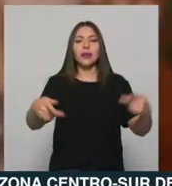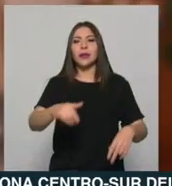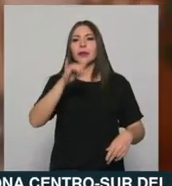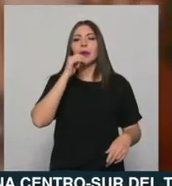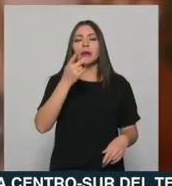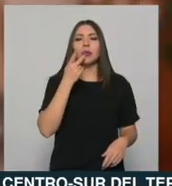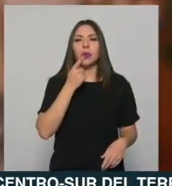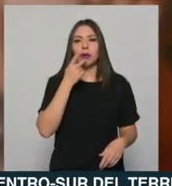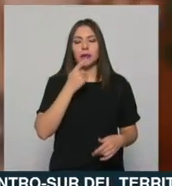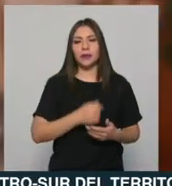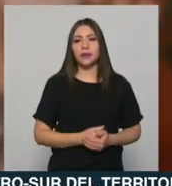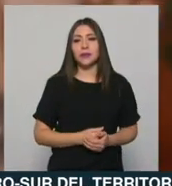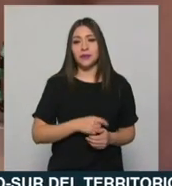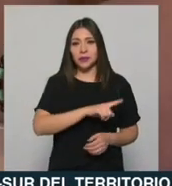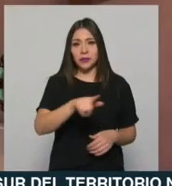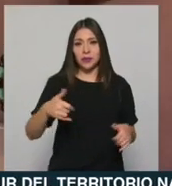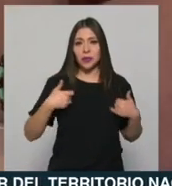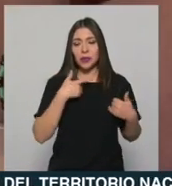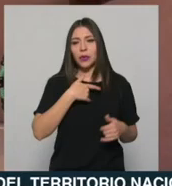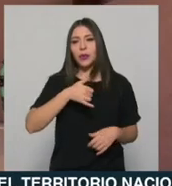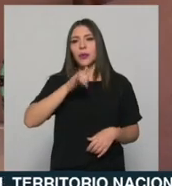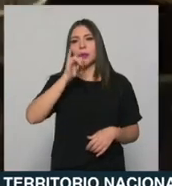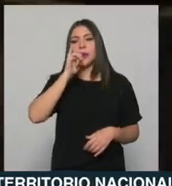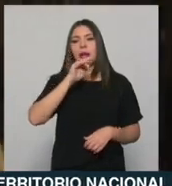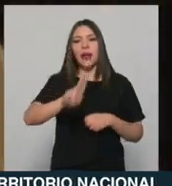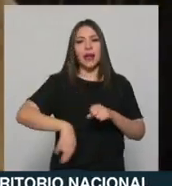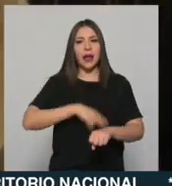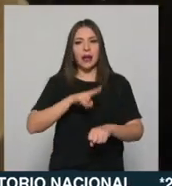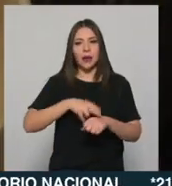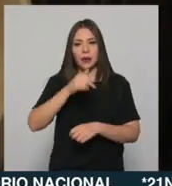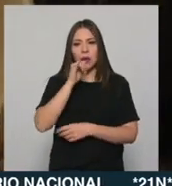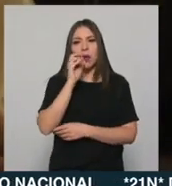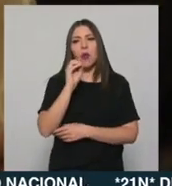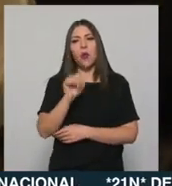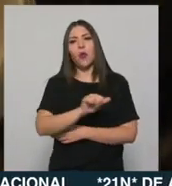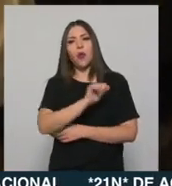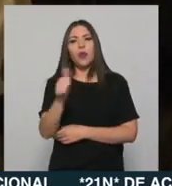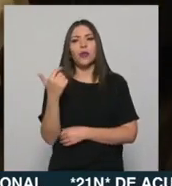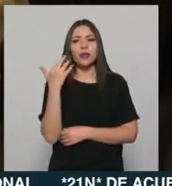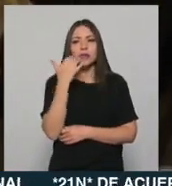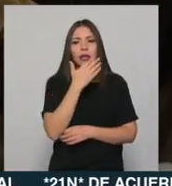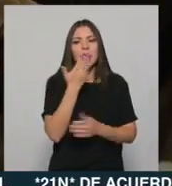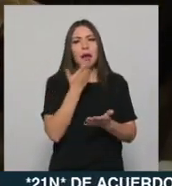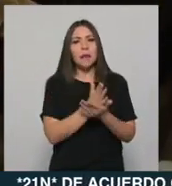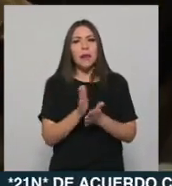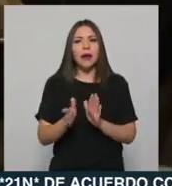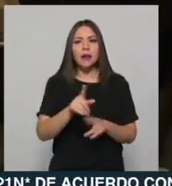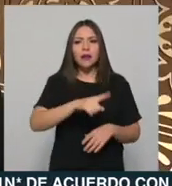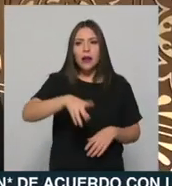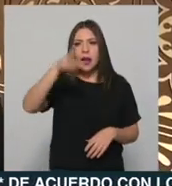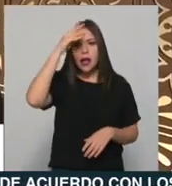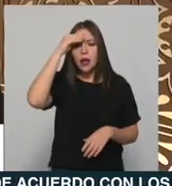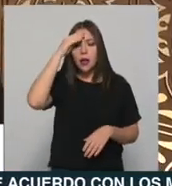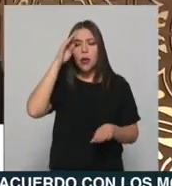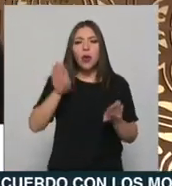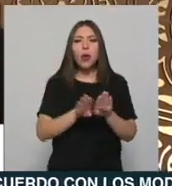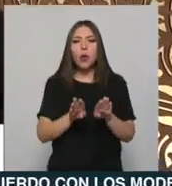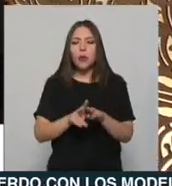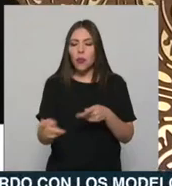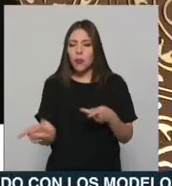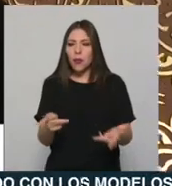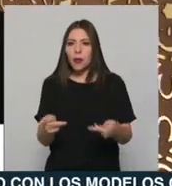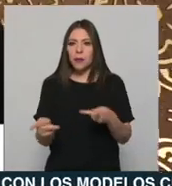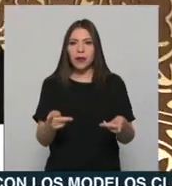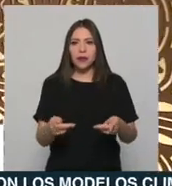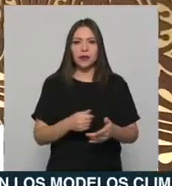su paladar con el pulque natural o los curados, también aprenden cómo prepararlos. Voy a preparar el